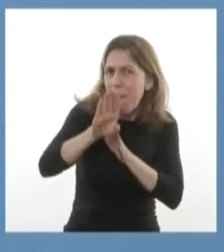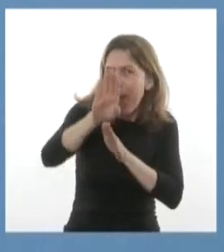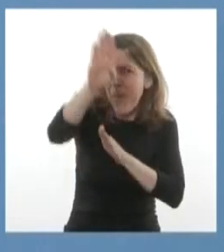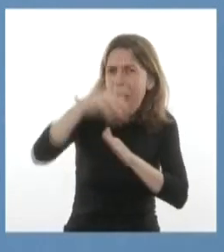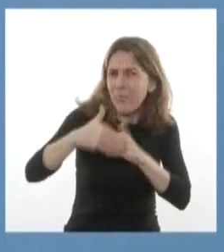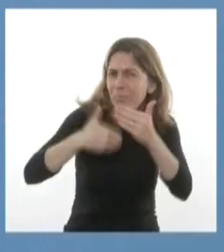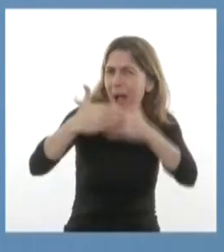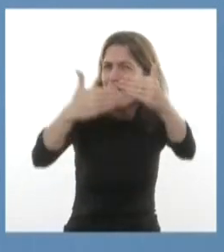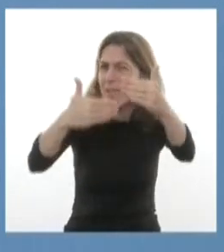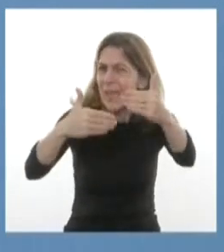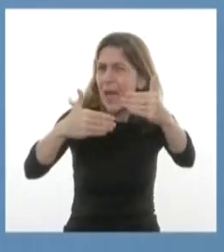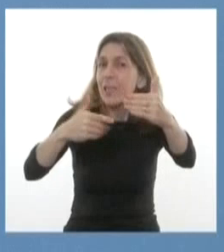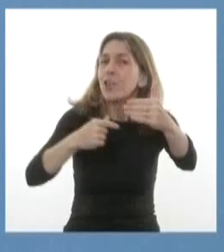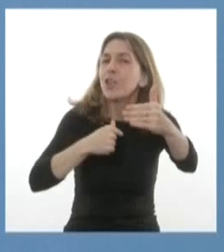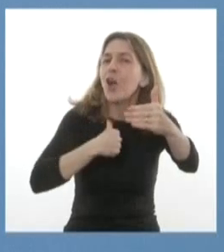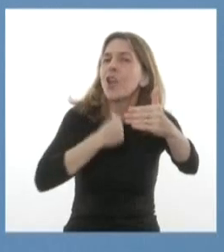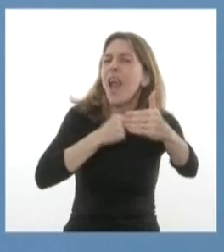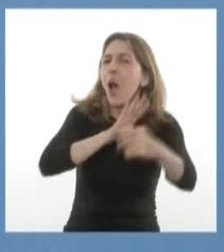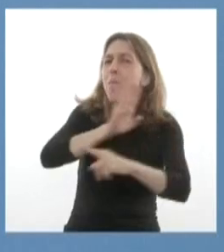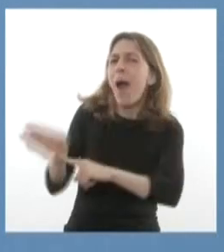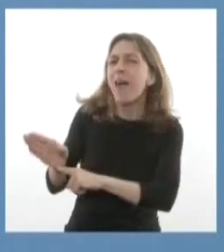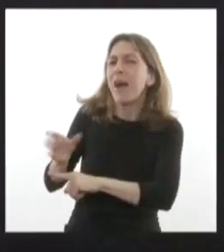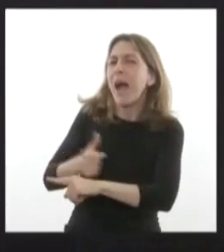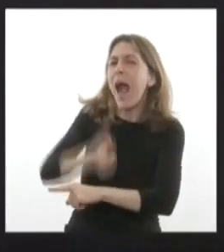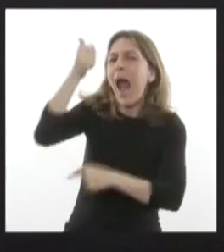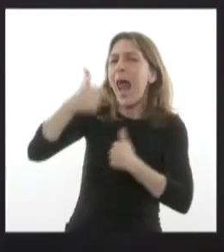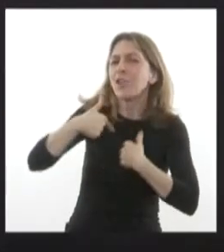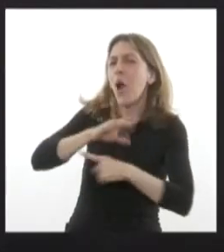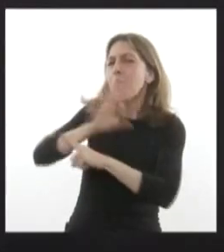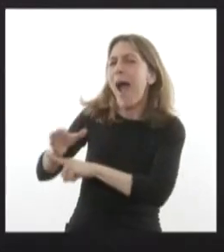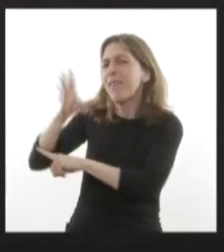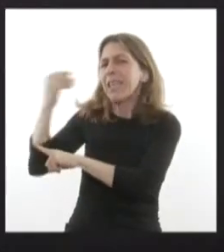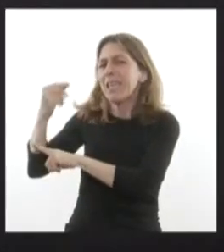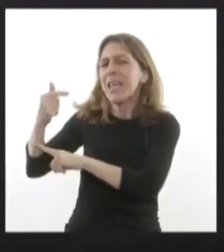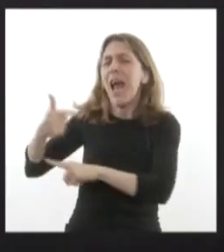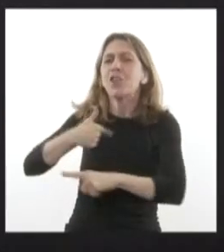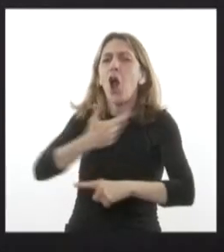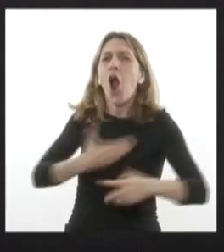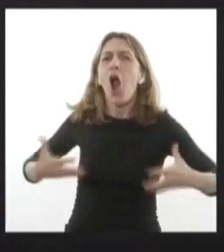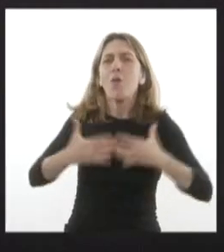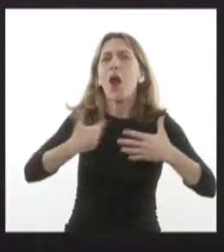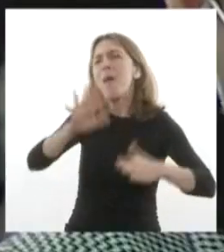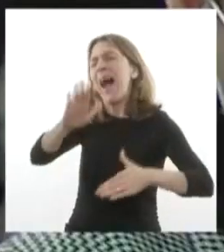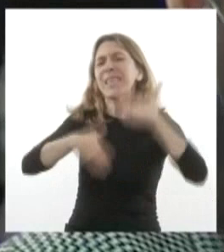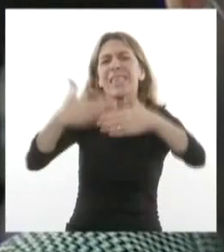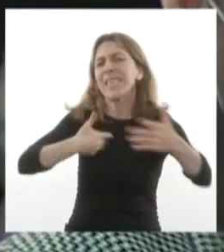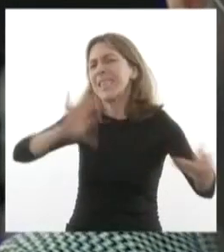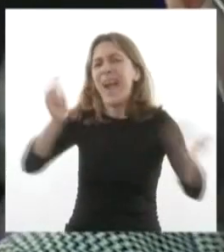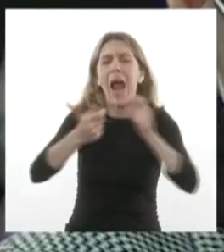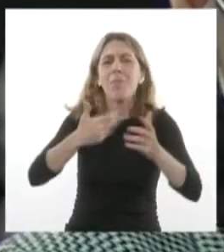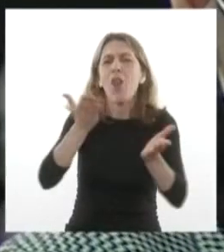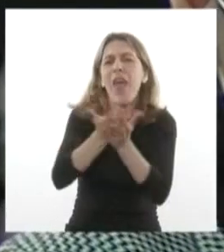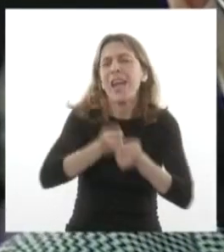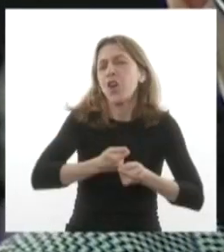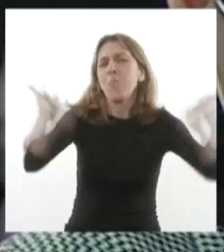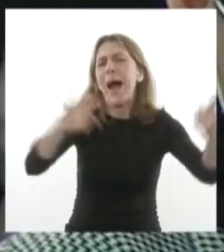Y la verdad quisiera ganarle a Cristina y que mi gobierno sea más progresista que el de ella y de más derechos que los que dio